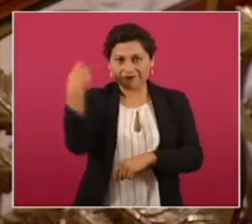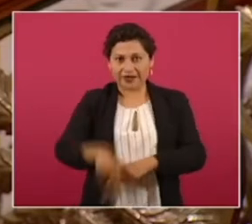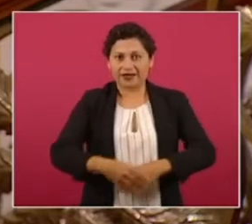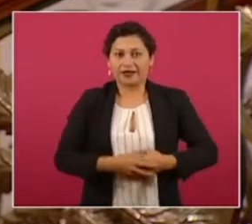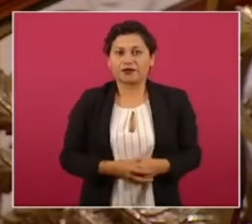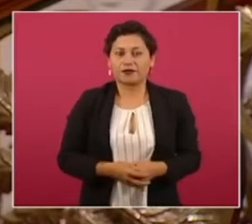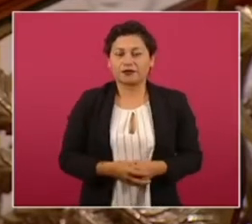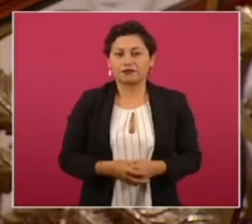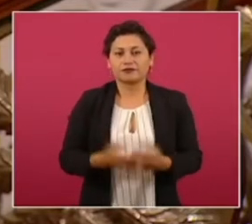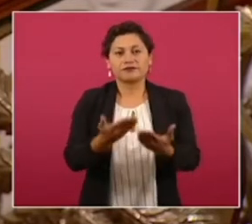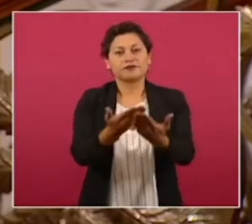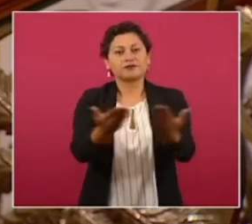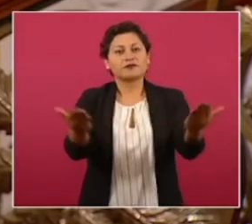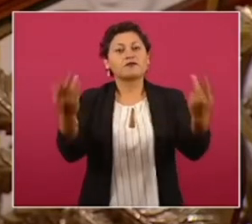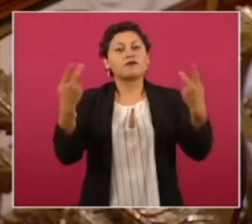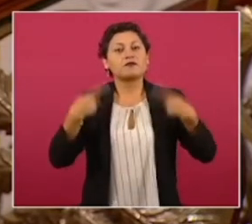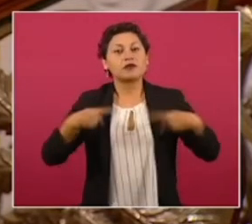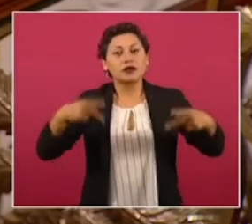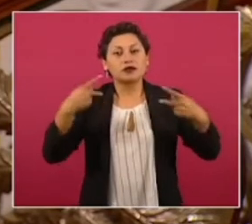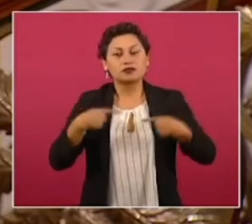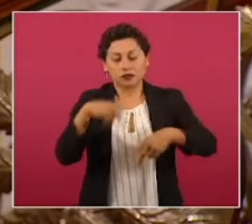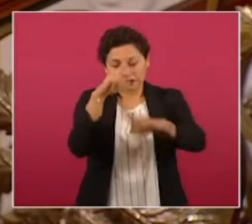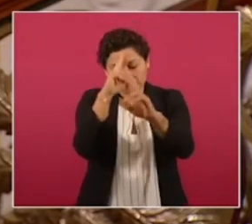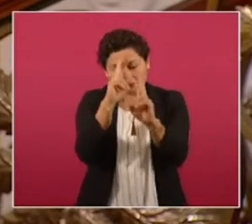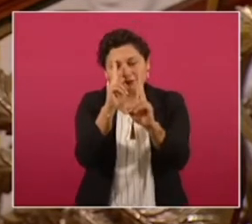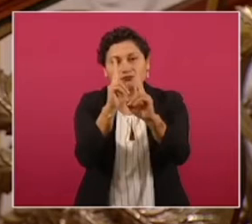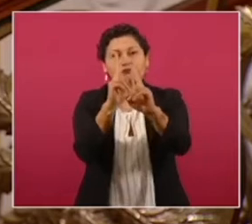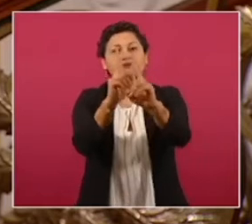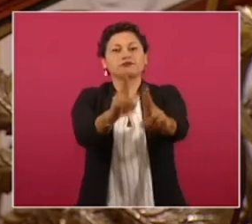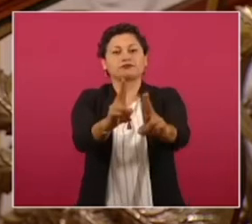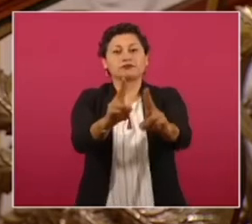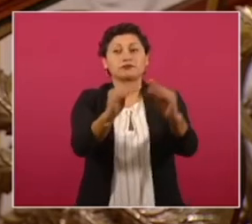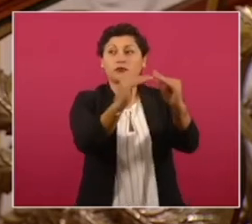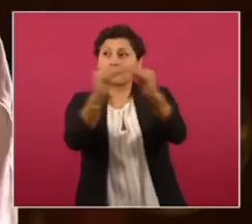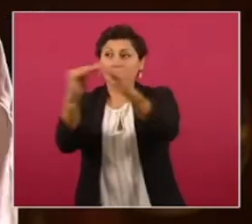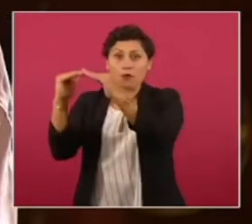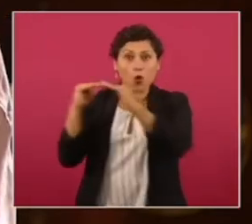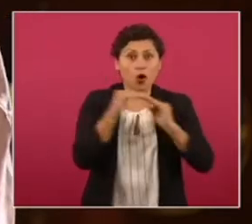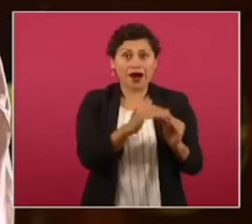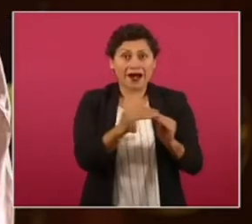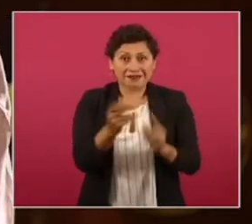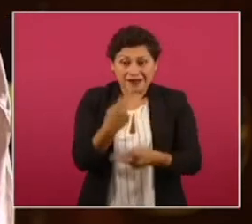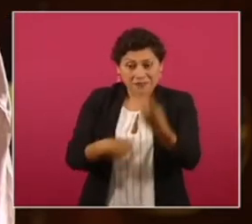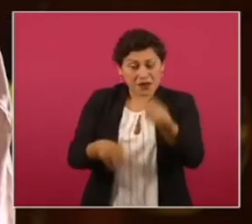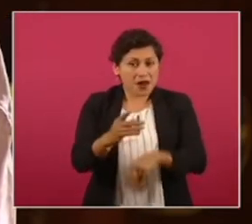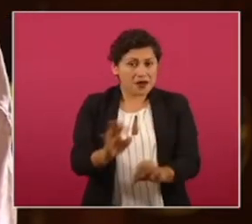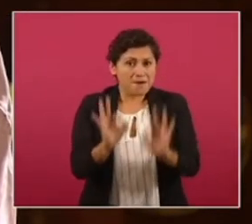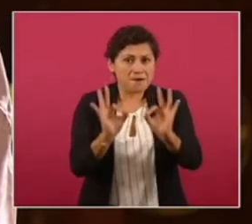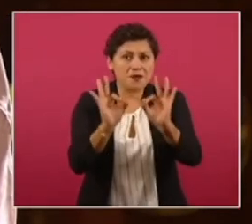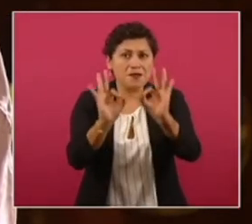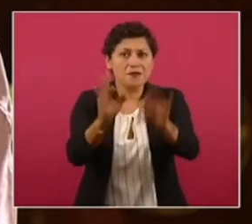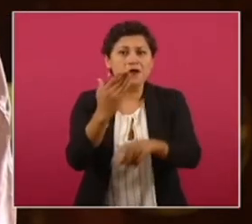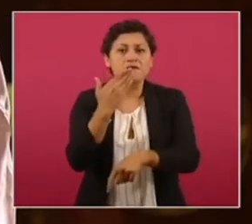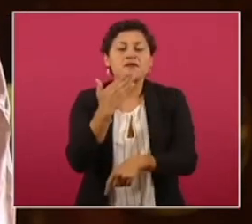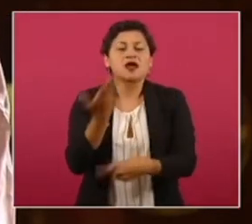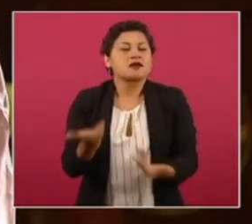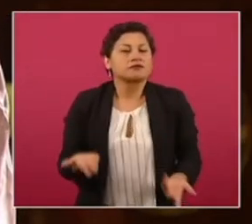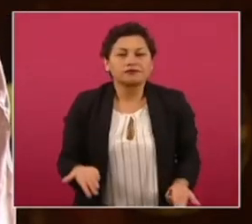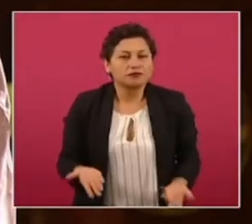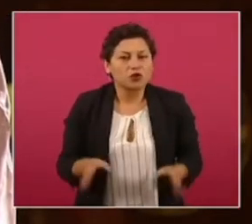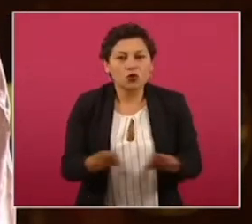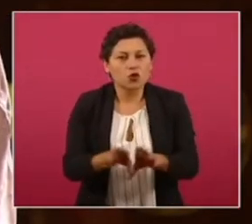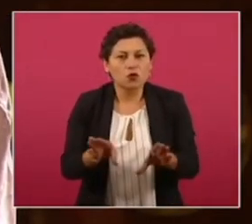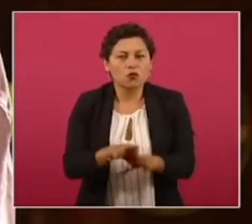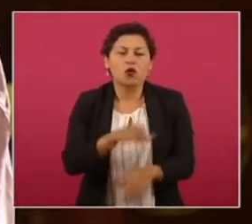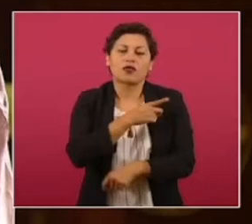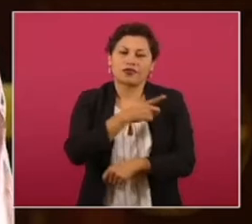Honorable auditorio, la salud de la democracia depende hoy, en gran medida, de la intensa, benéfica y